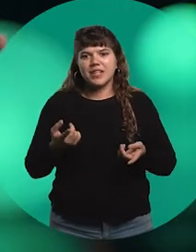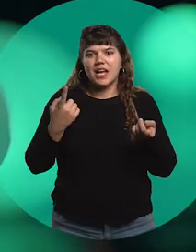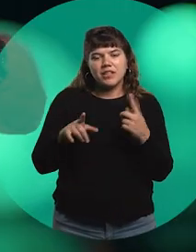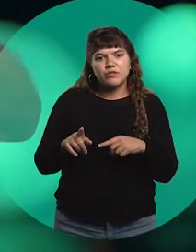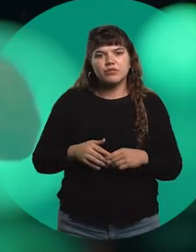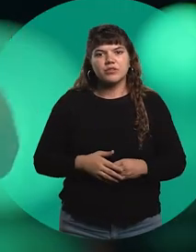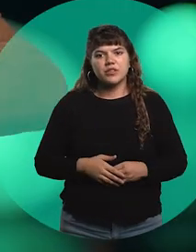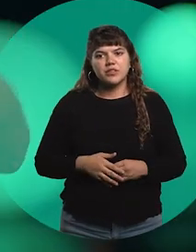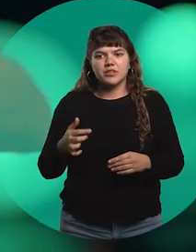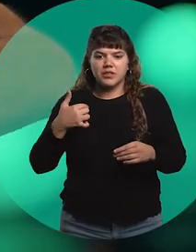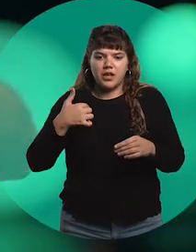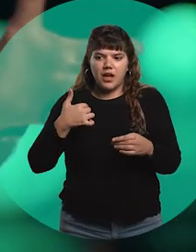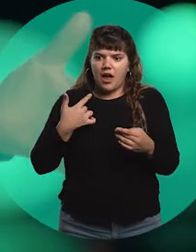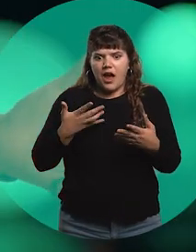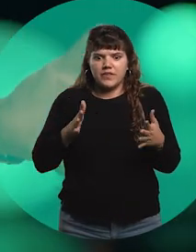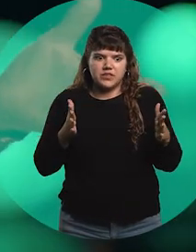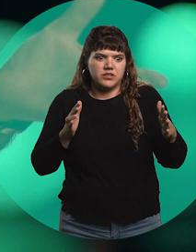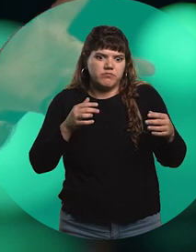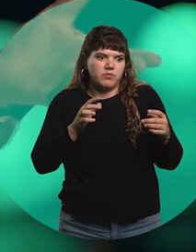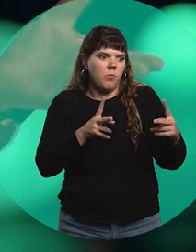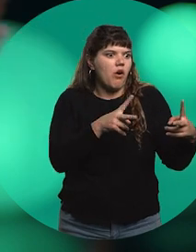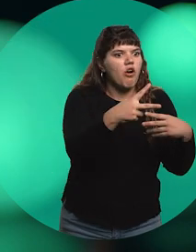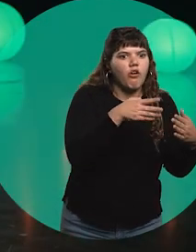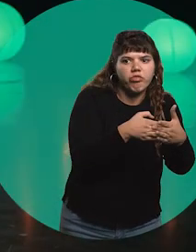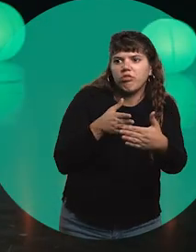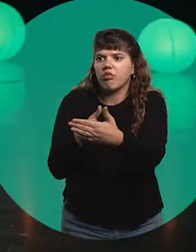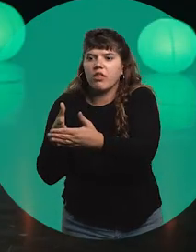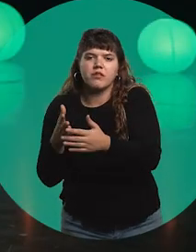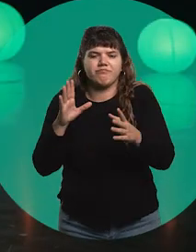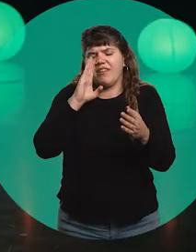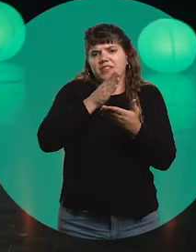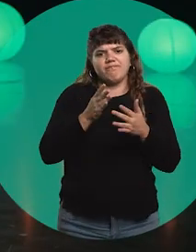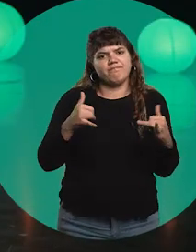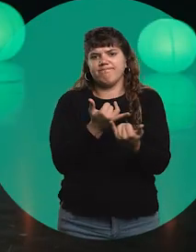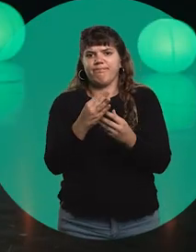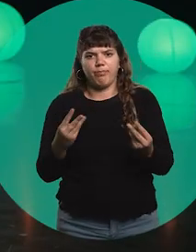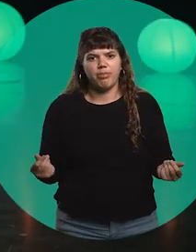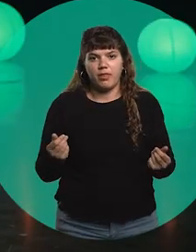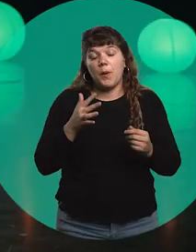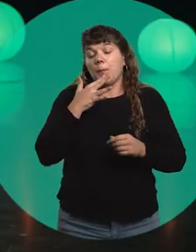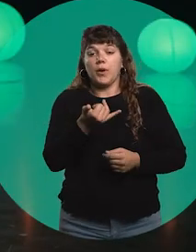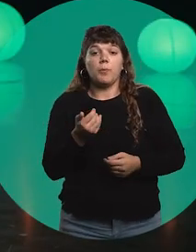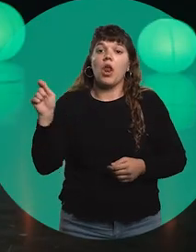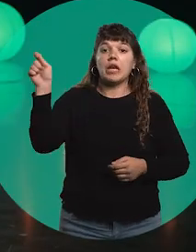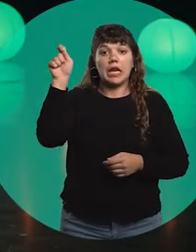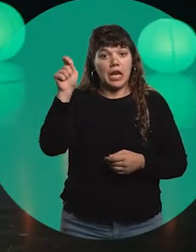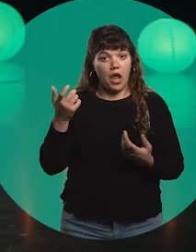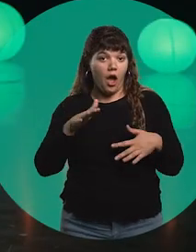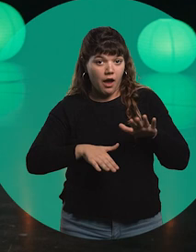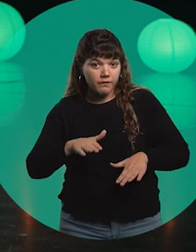cosa de, o lo vamos acotando tanto que deja de ser juego. A veces me pasa, a veces, en esto de los recreos, el famoso